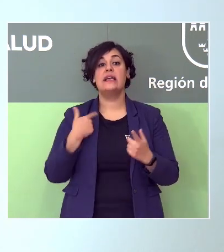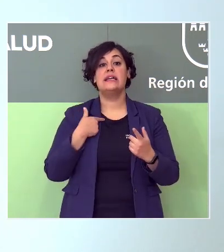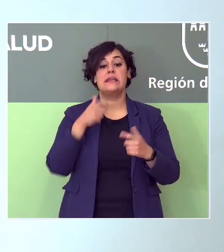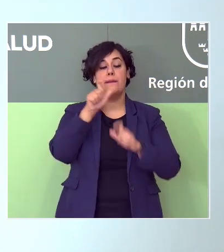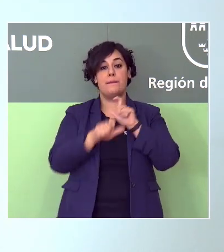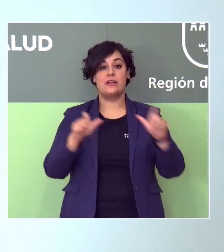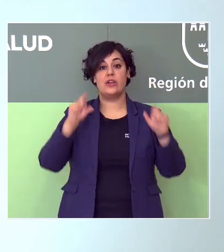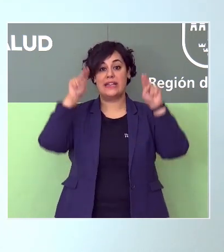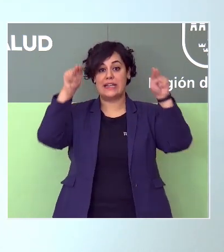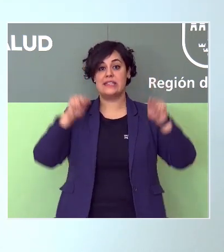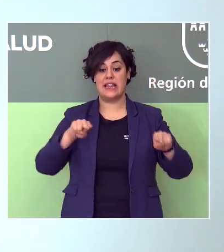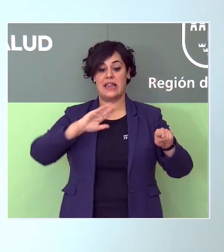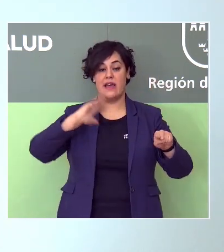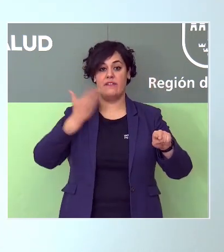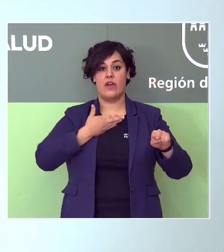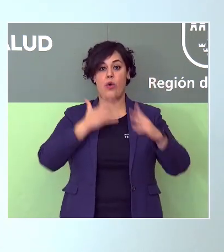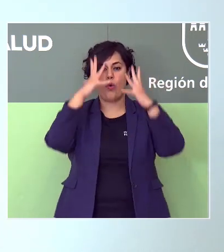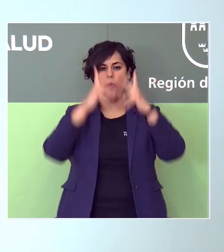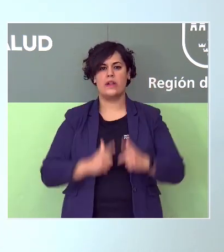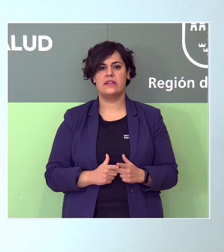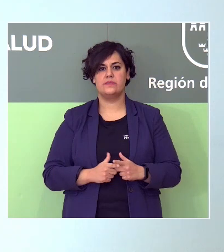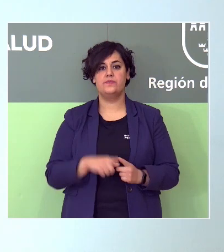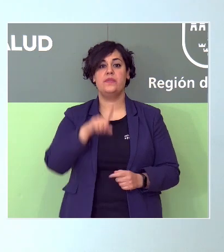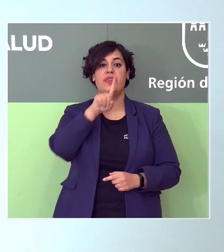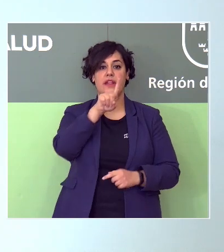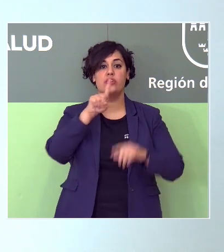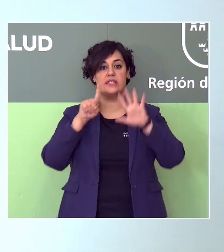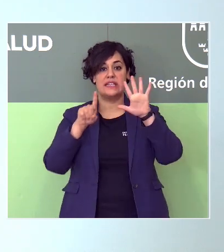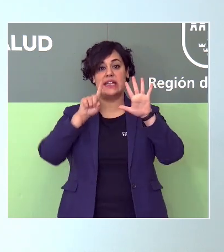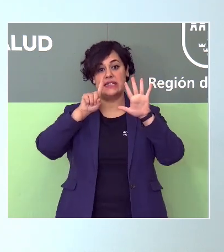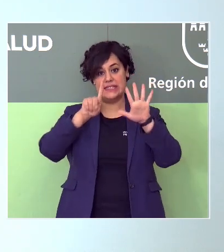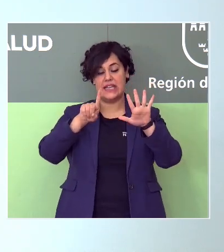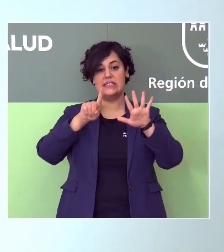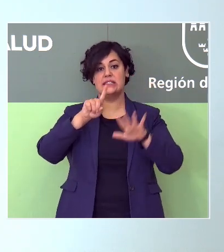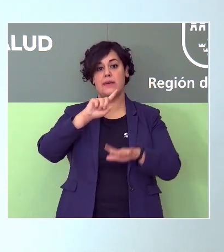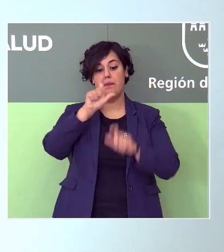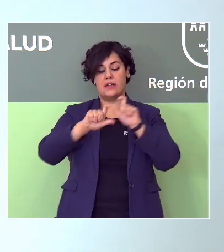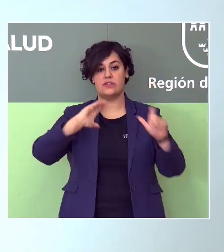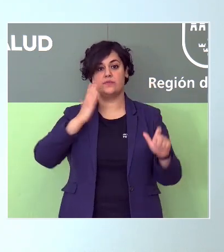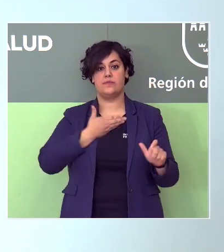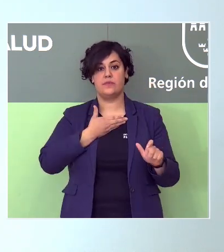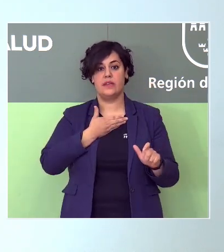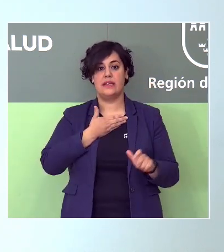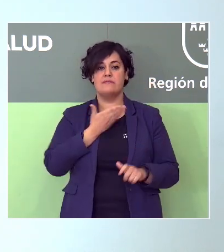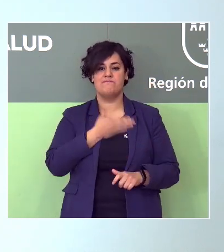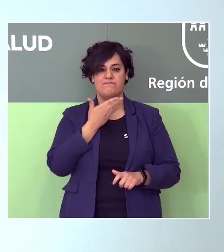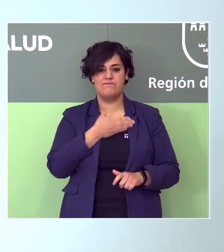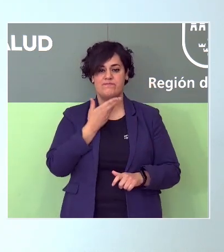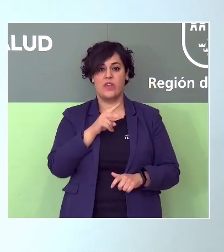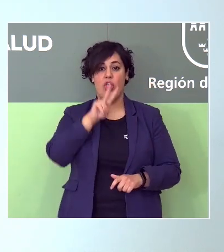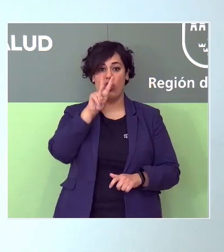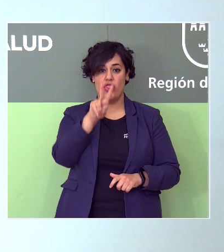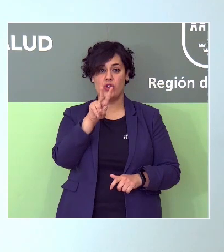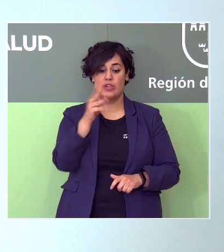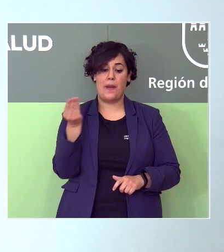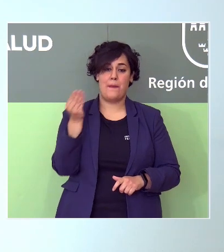por COVID-19 alcanzaba la cifra de 166 afectados, de los que hemos de lamentar la pérdida de 2 residentes